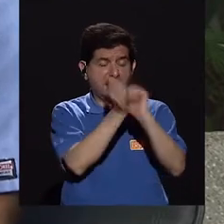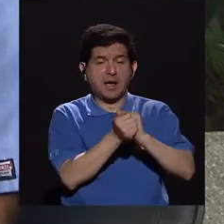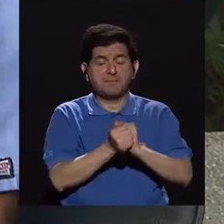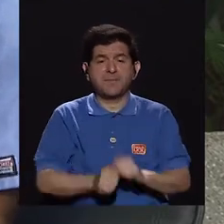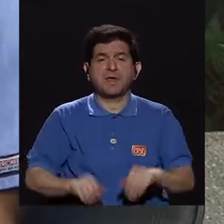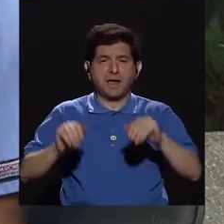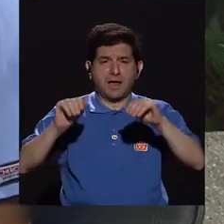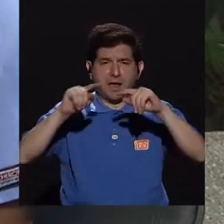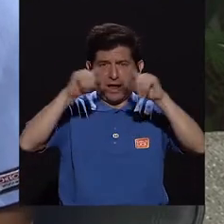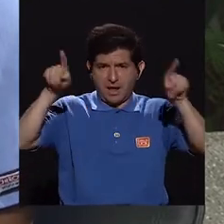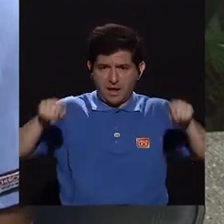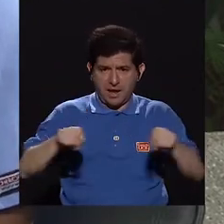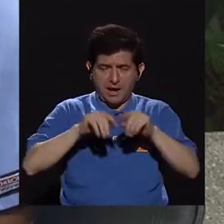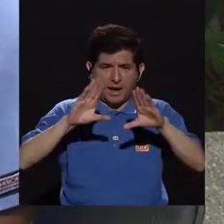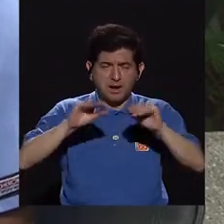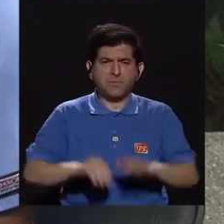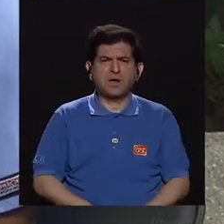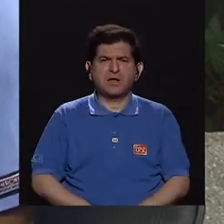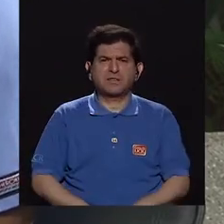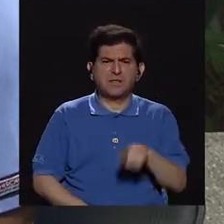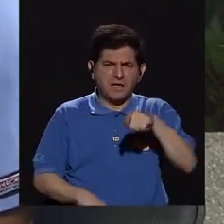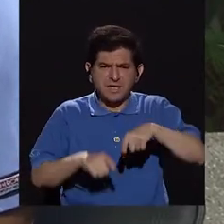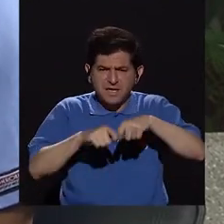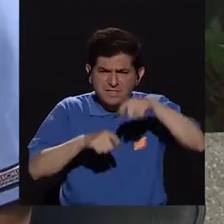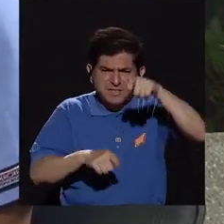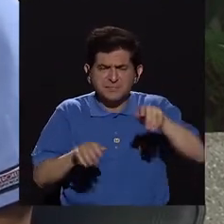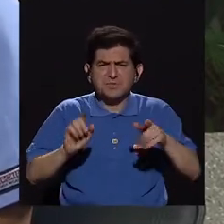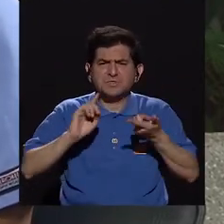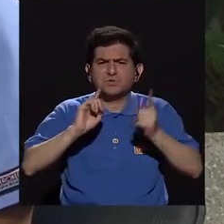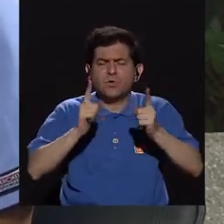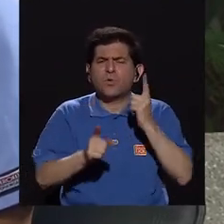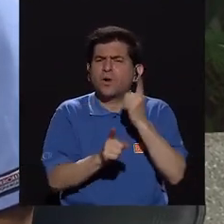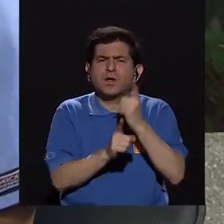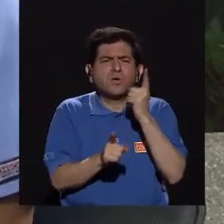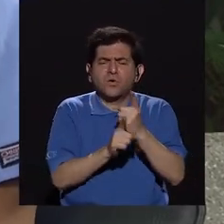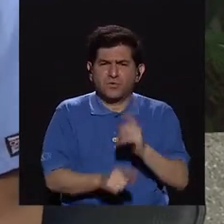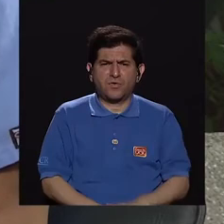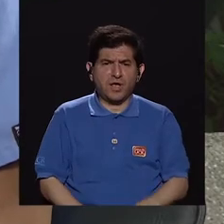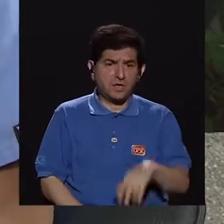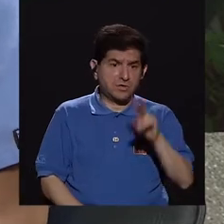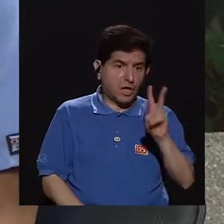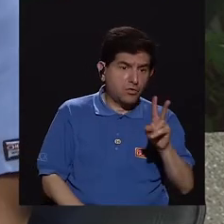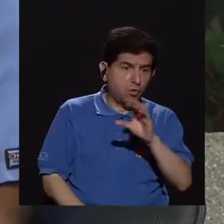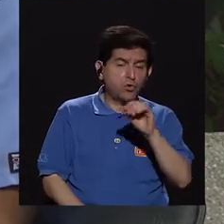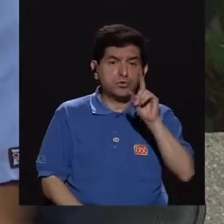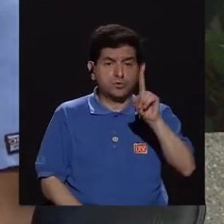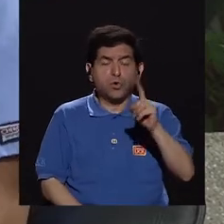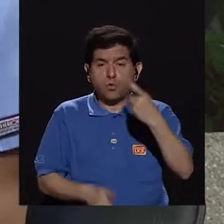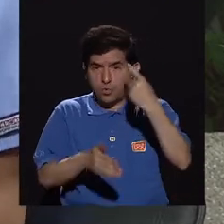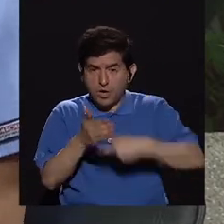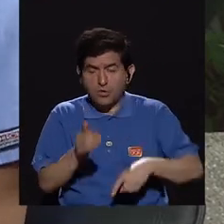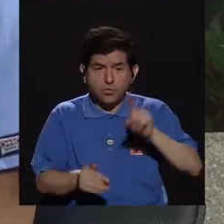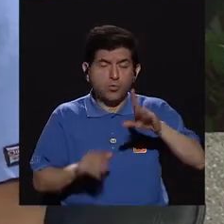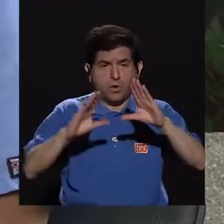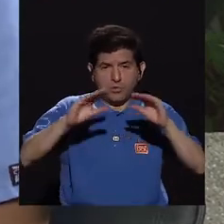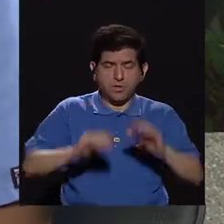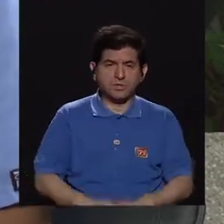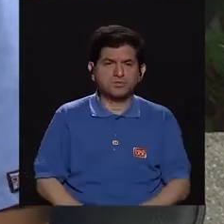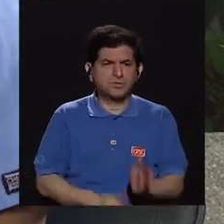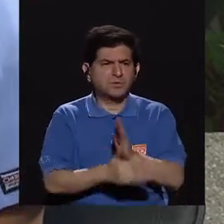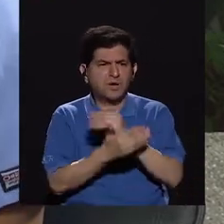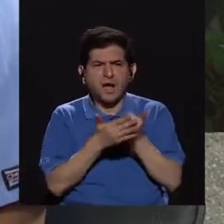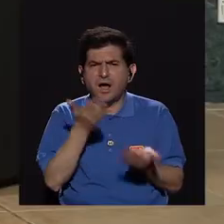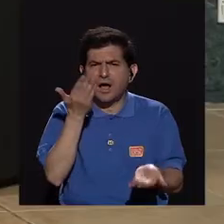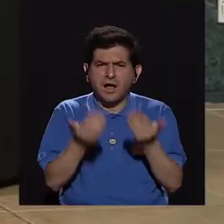cambiar mi almohada. ¿Y cuál va a ser esa medida de la almohada? Siempre nos preguntamos, ¿cuál es la almohada correcta? ¿Uso dos almohadas, una almohada dura, una almohada suave? Incluso hay unas que